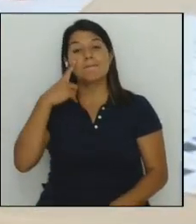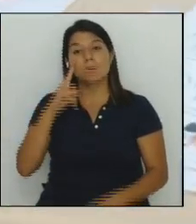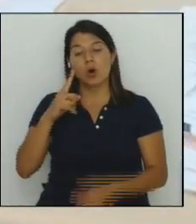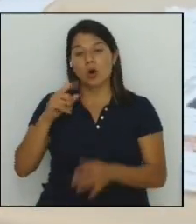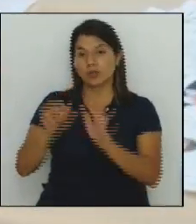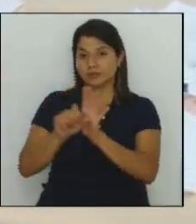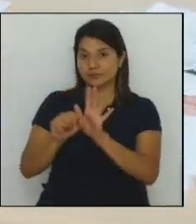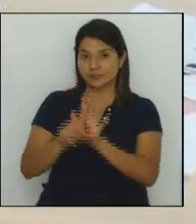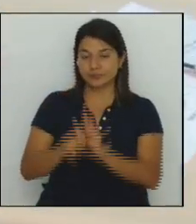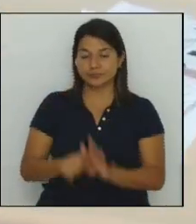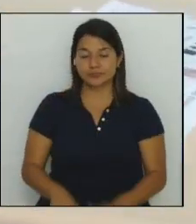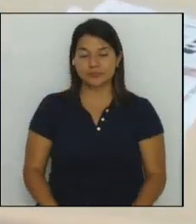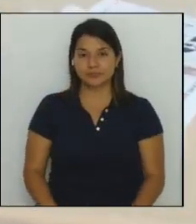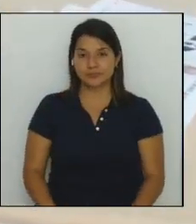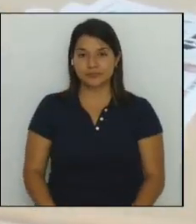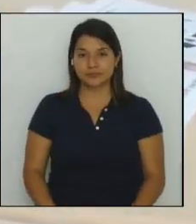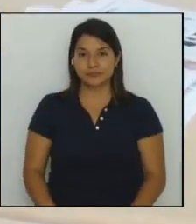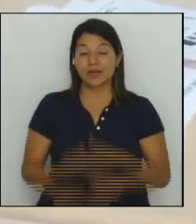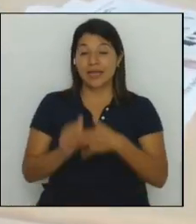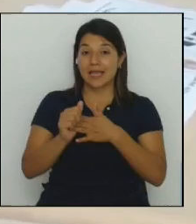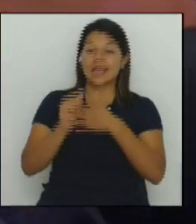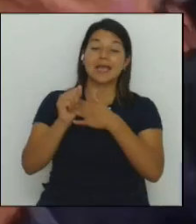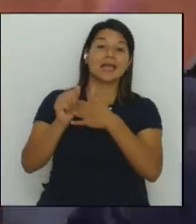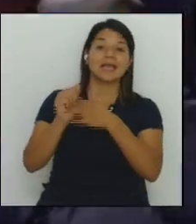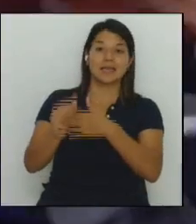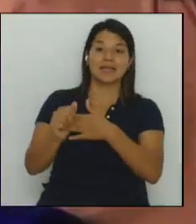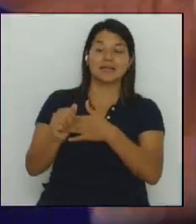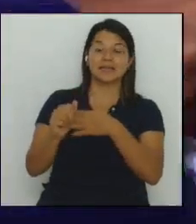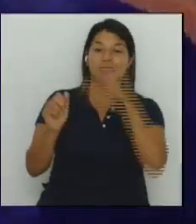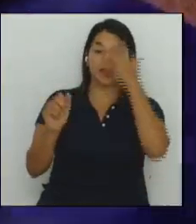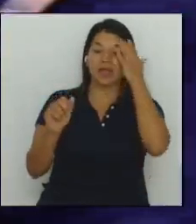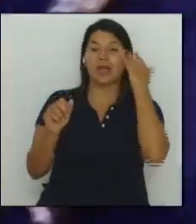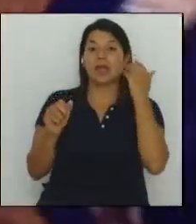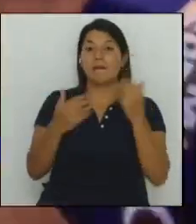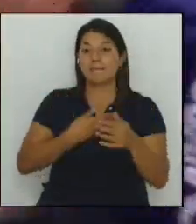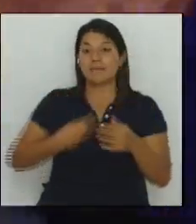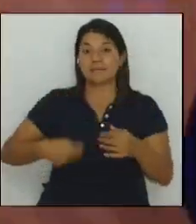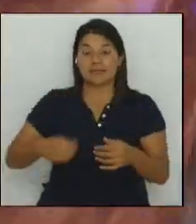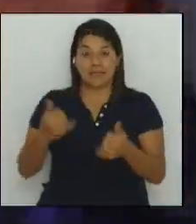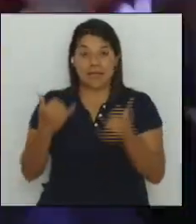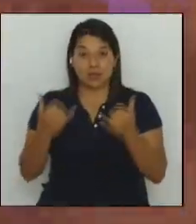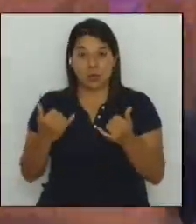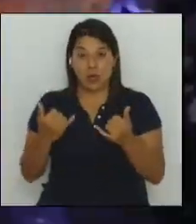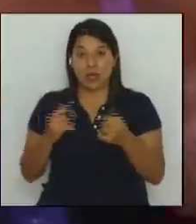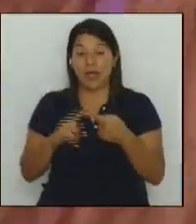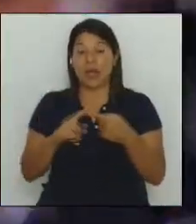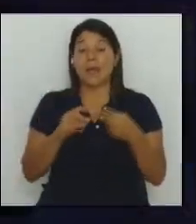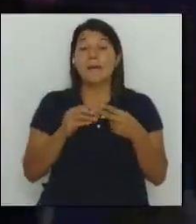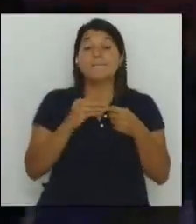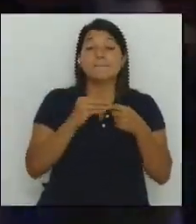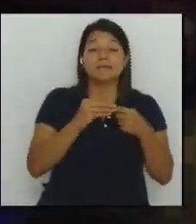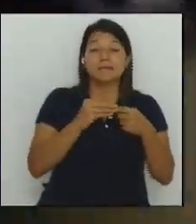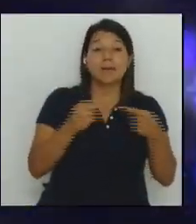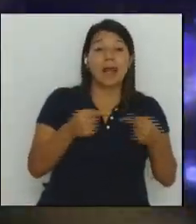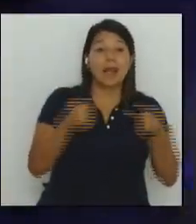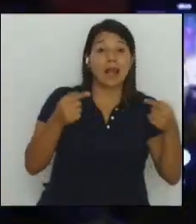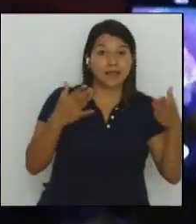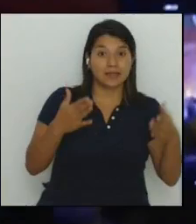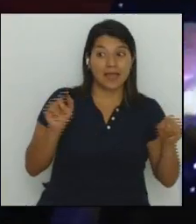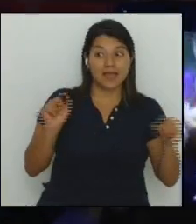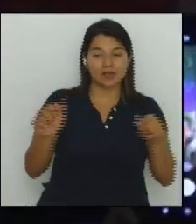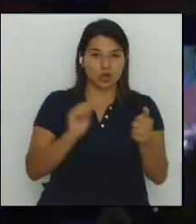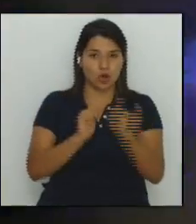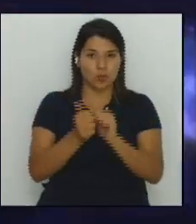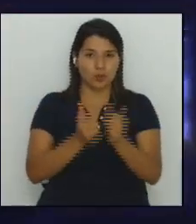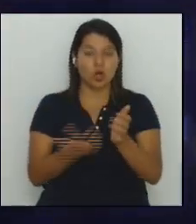El líder conservador Recep Tayyip Erdogan y su principal rival Kemal Kılıçdaroğlu tendrán que enfrentarse nuevamente en una segunda